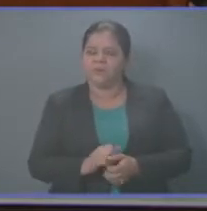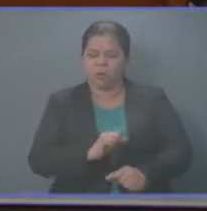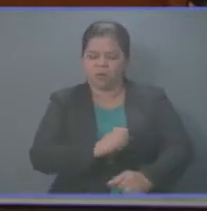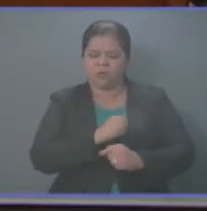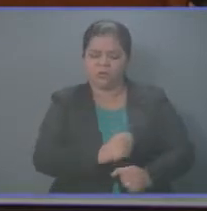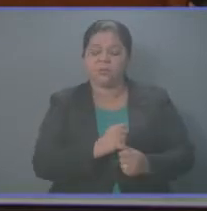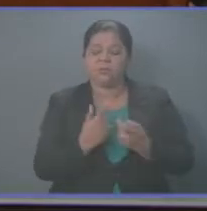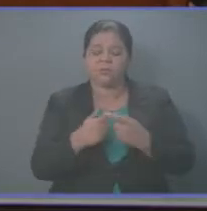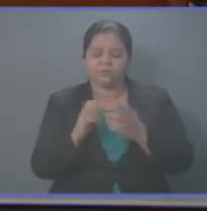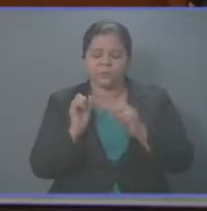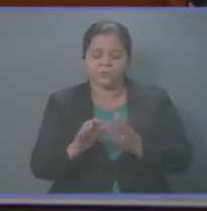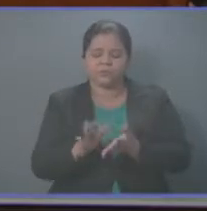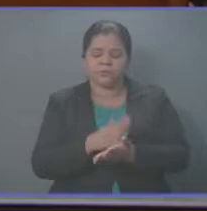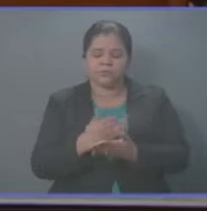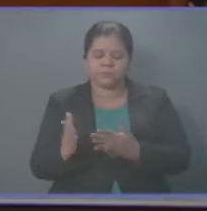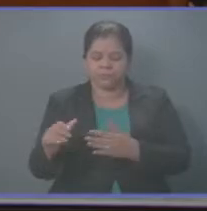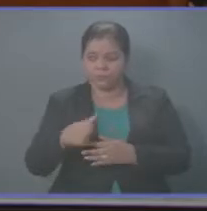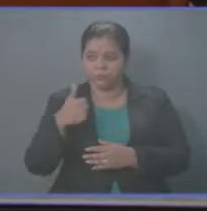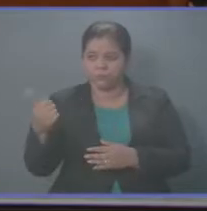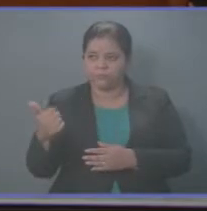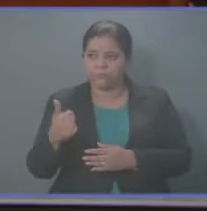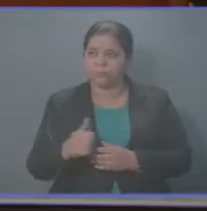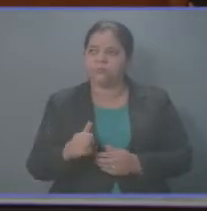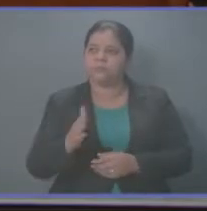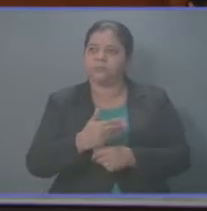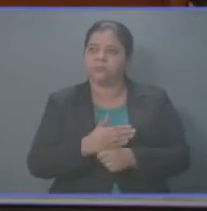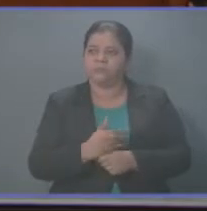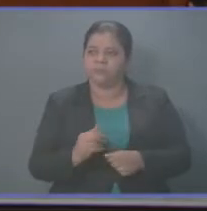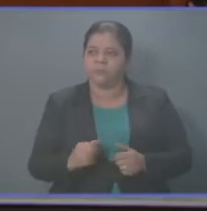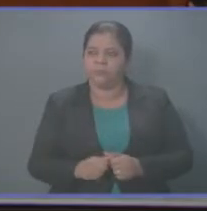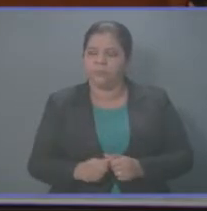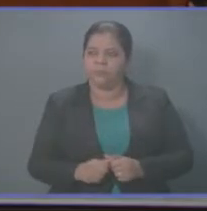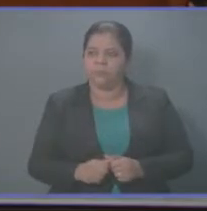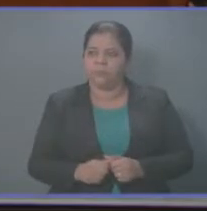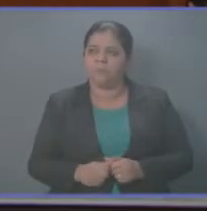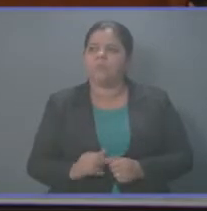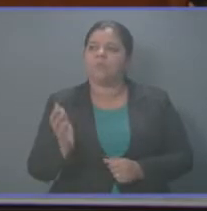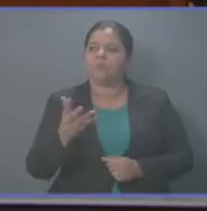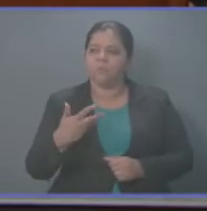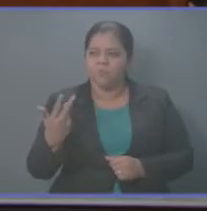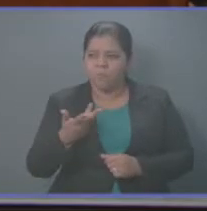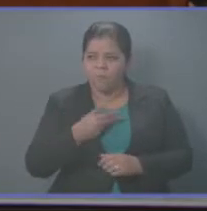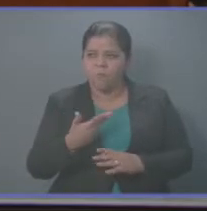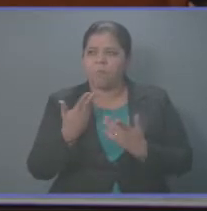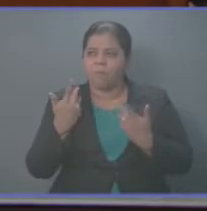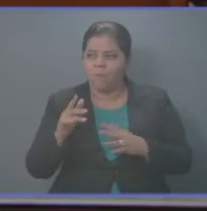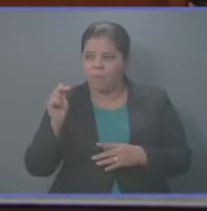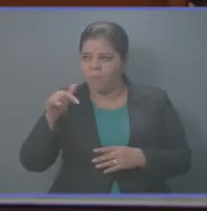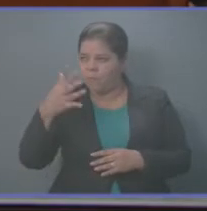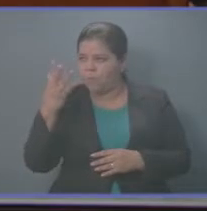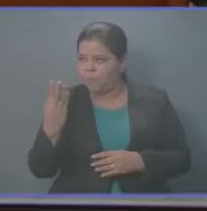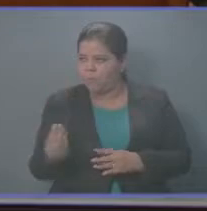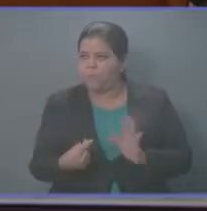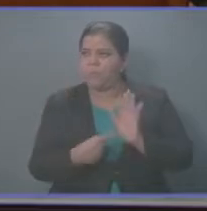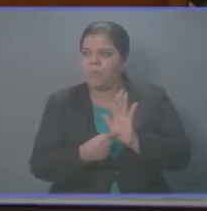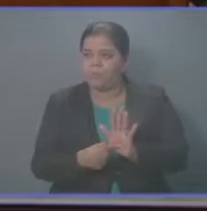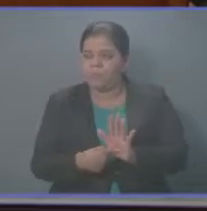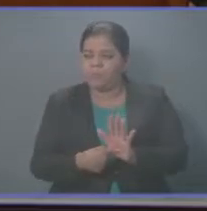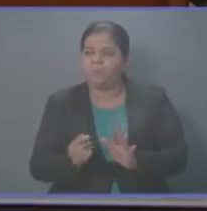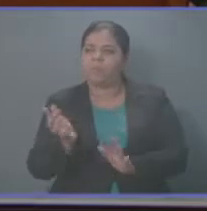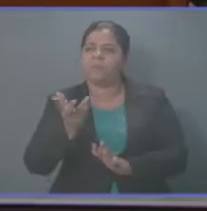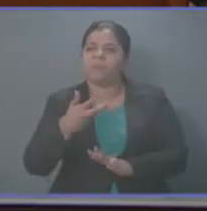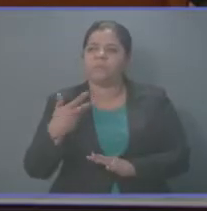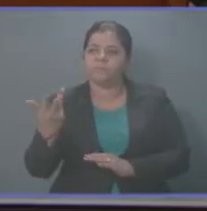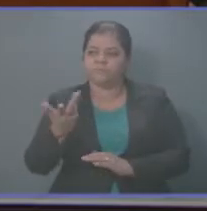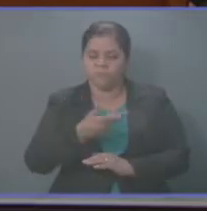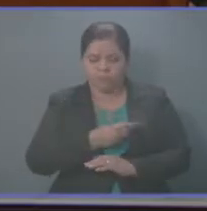Y compartirlo con otras fuerzas de derecha. Eso es lo que hemos presenciado este día. Eso es lo que hemos